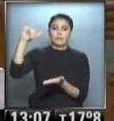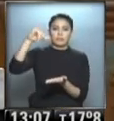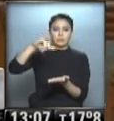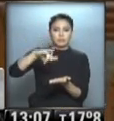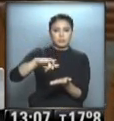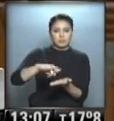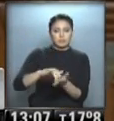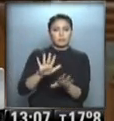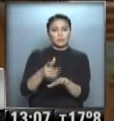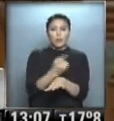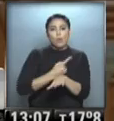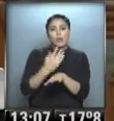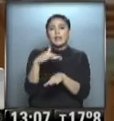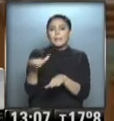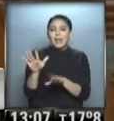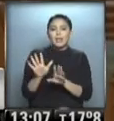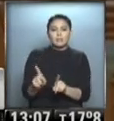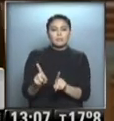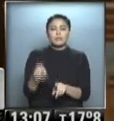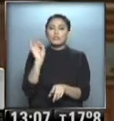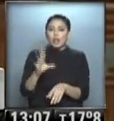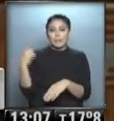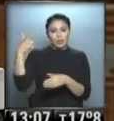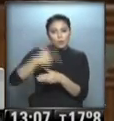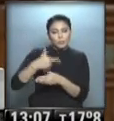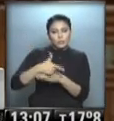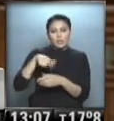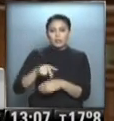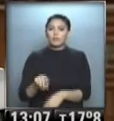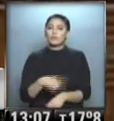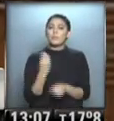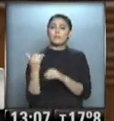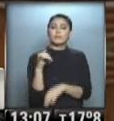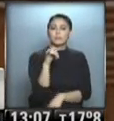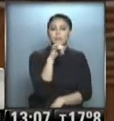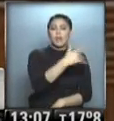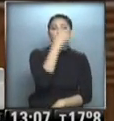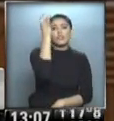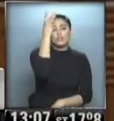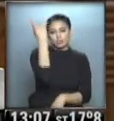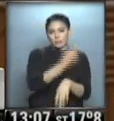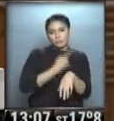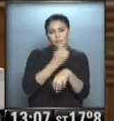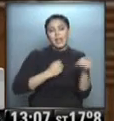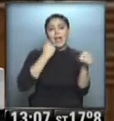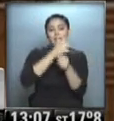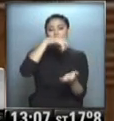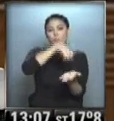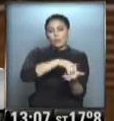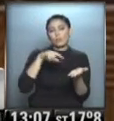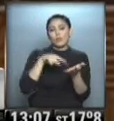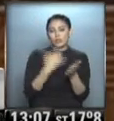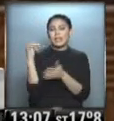donde hicieron una escala de 1 hora y media solamente combustible, y de ahí volaron 12 horas más hasta el aeropuerto de Buenos Aires, donde llegaron